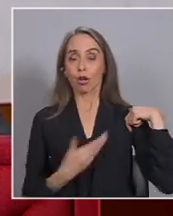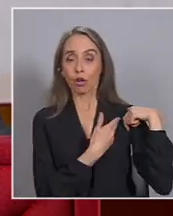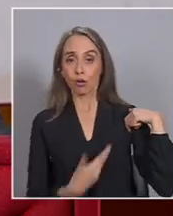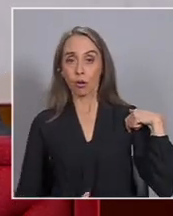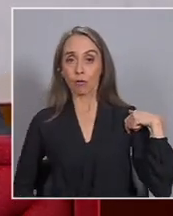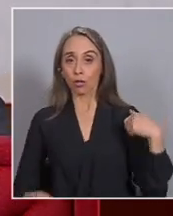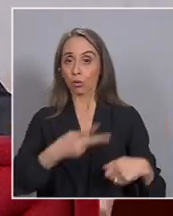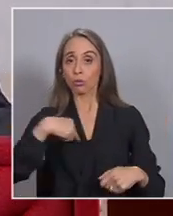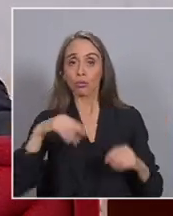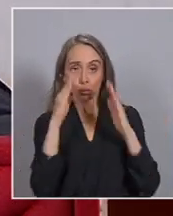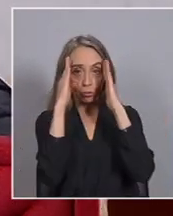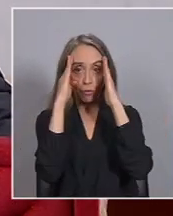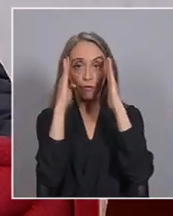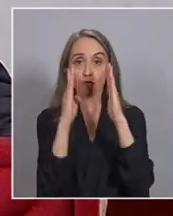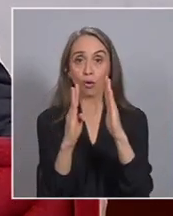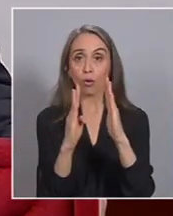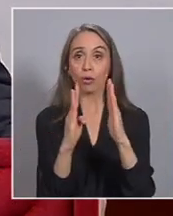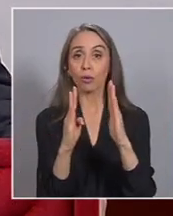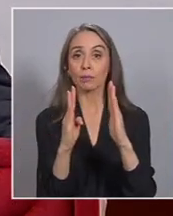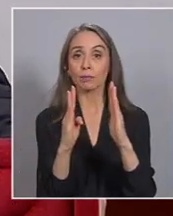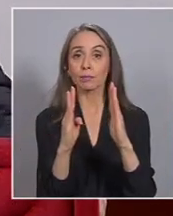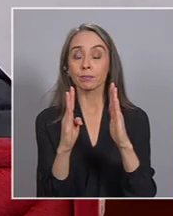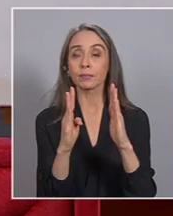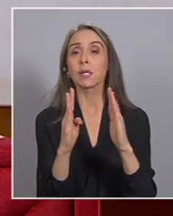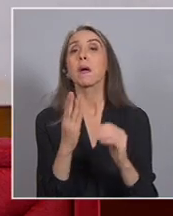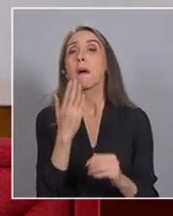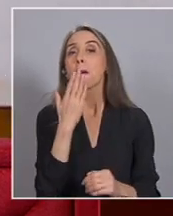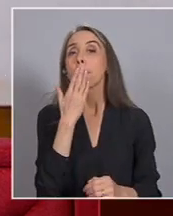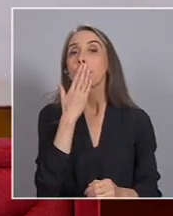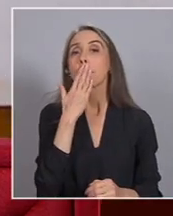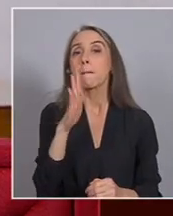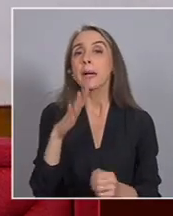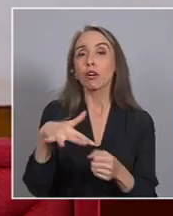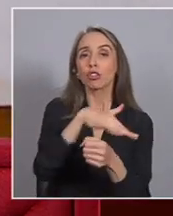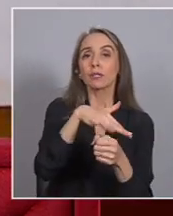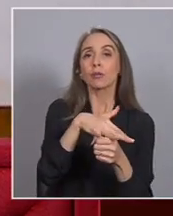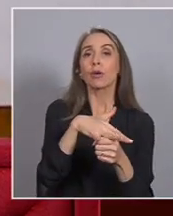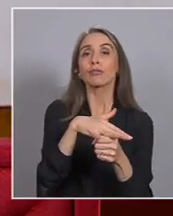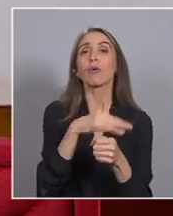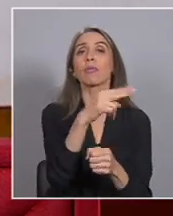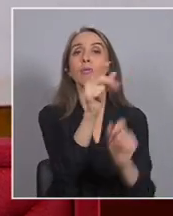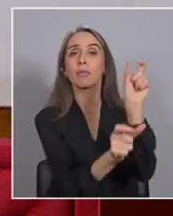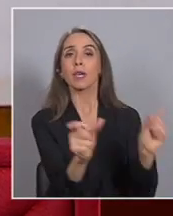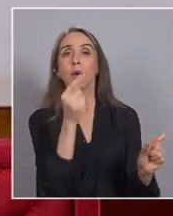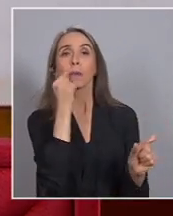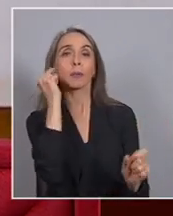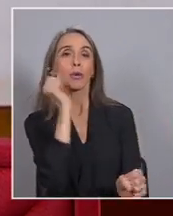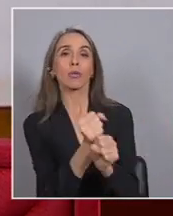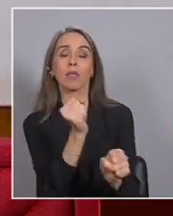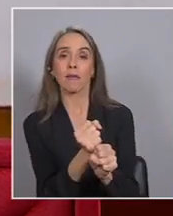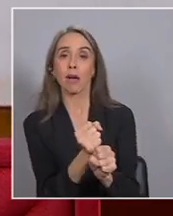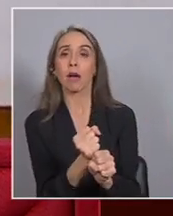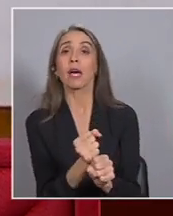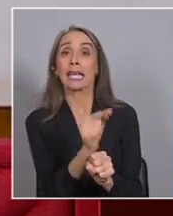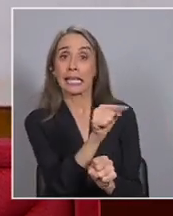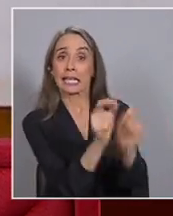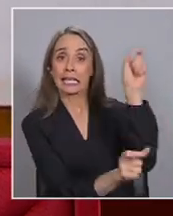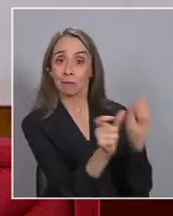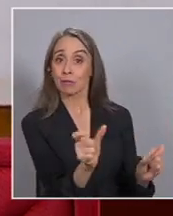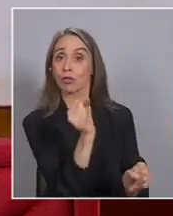pusimos el foco en mejorar las condiciones de las y los trabajadores, porque son